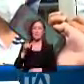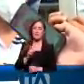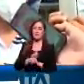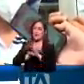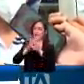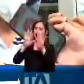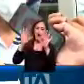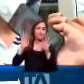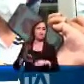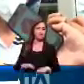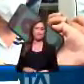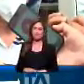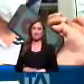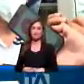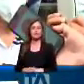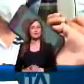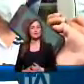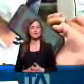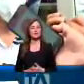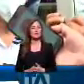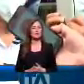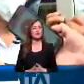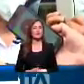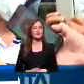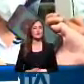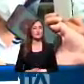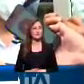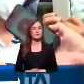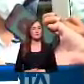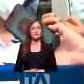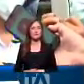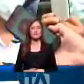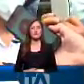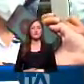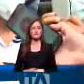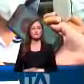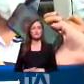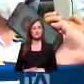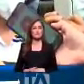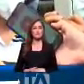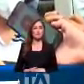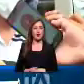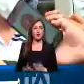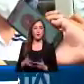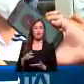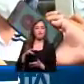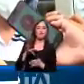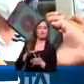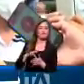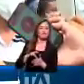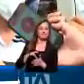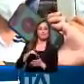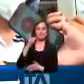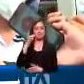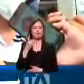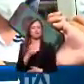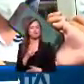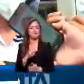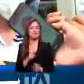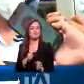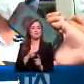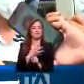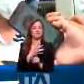las cosas como son. Pero nosotros tampoco no vamos a estar expuestos a decisiones de esta magnitud que lo que terminan haciendo es afectar